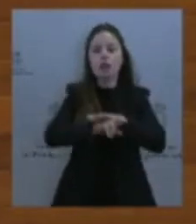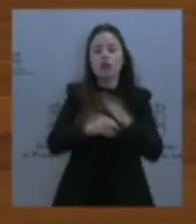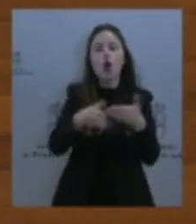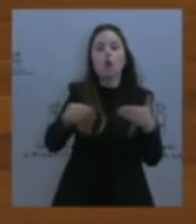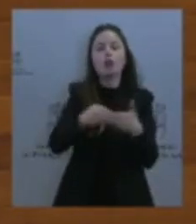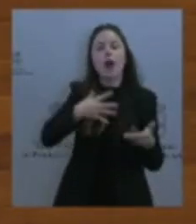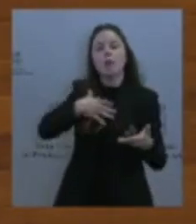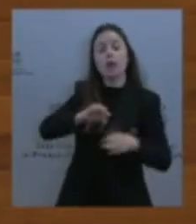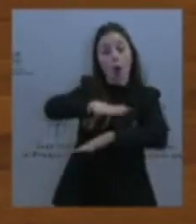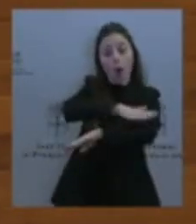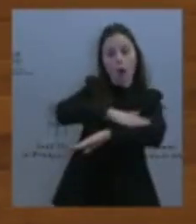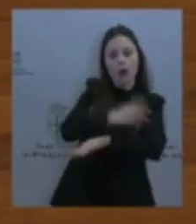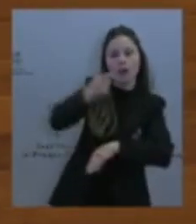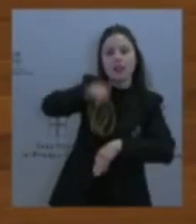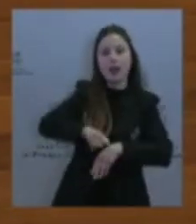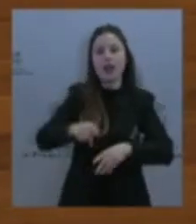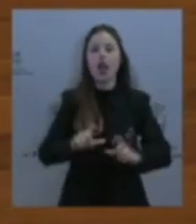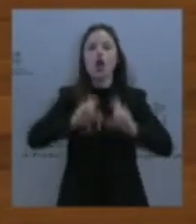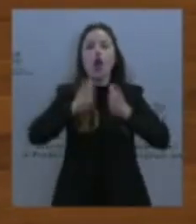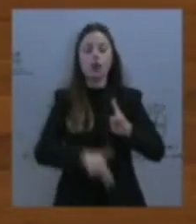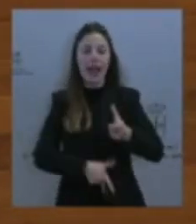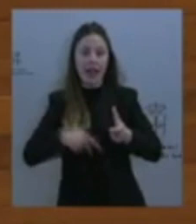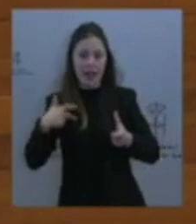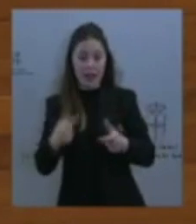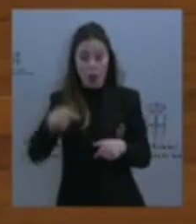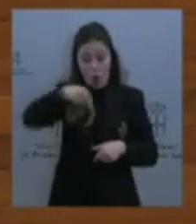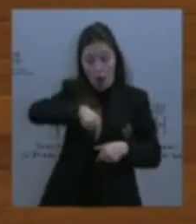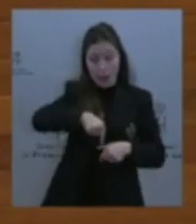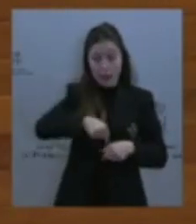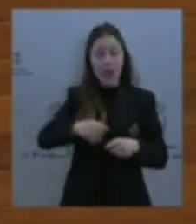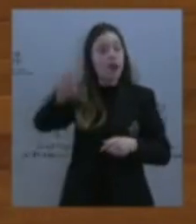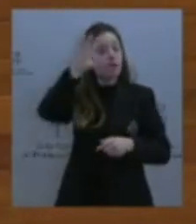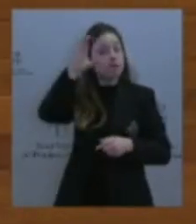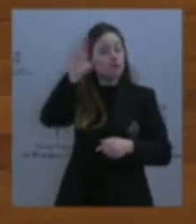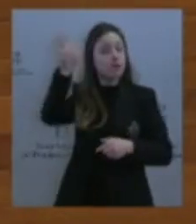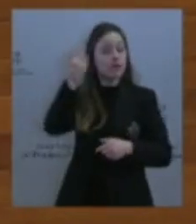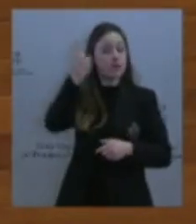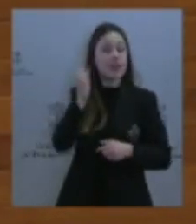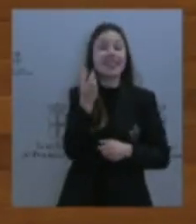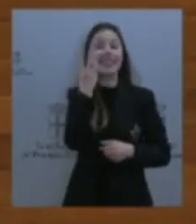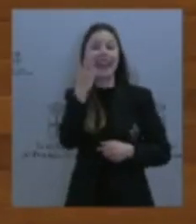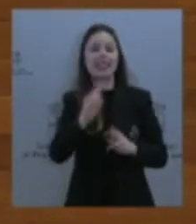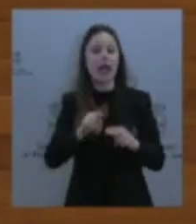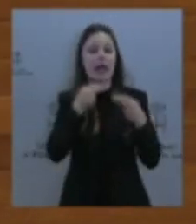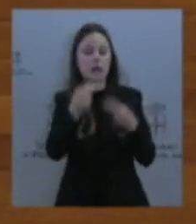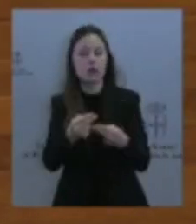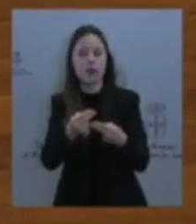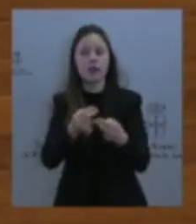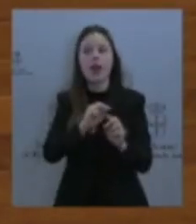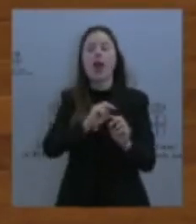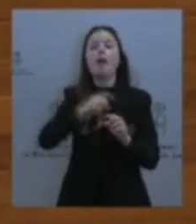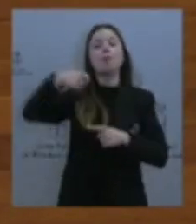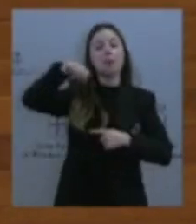Xunta General. Hoy aquí estuvimos escuchando en más de 3 respuestas al presidente de Asturias queixarse de no